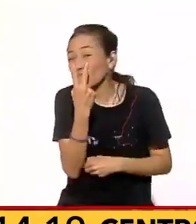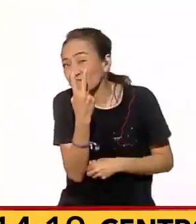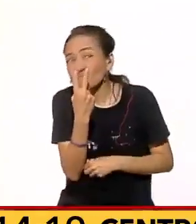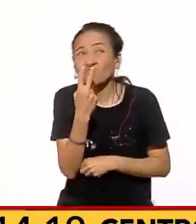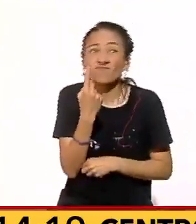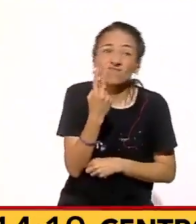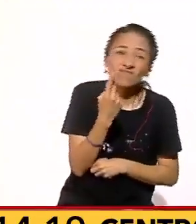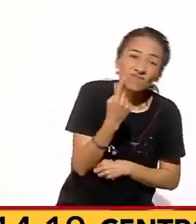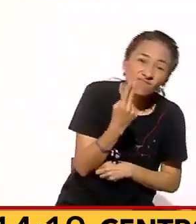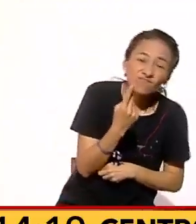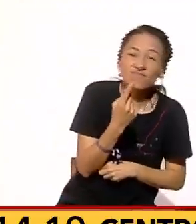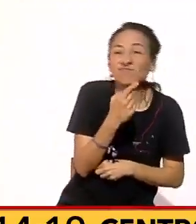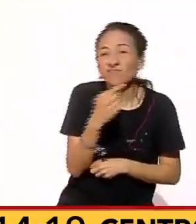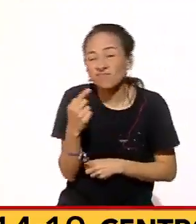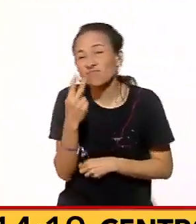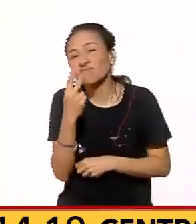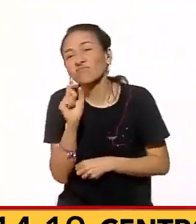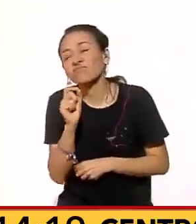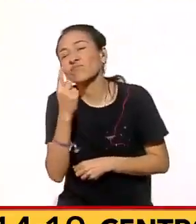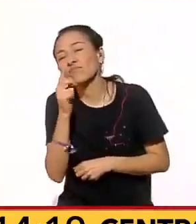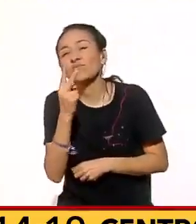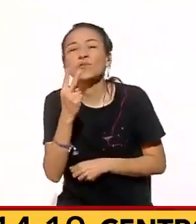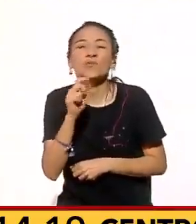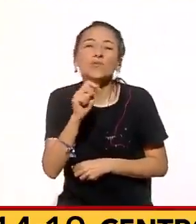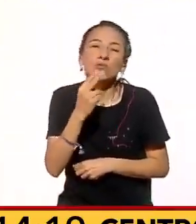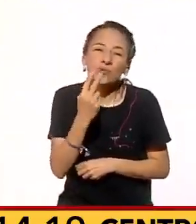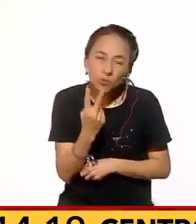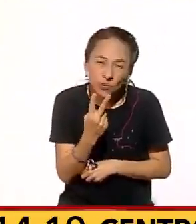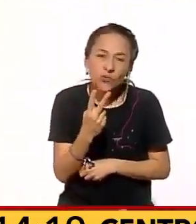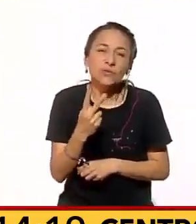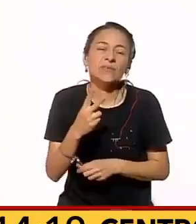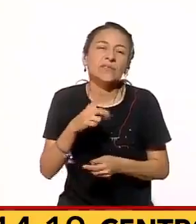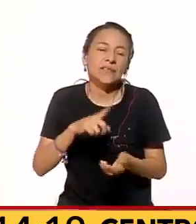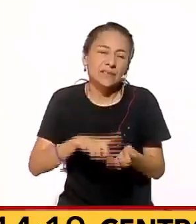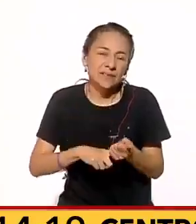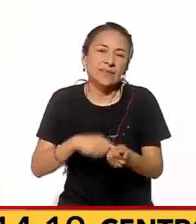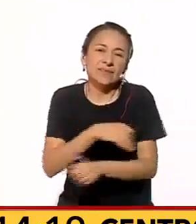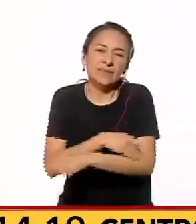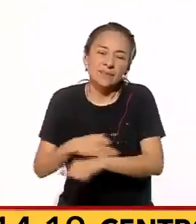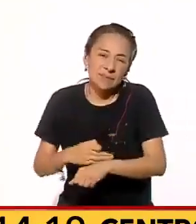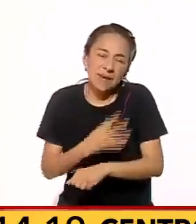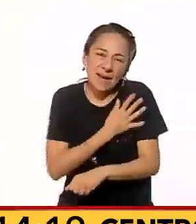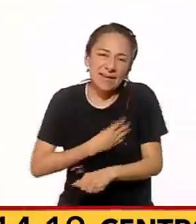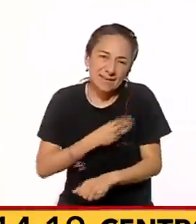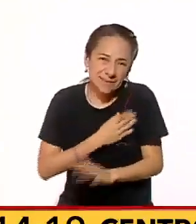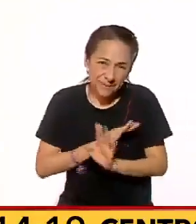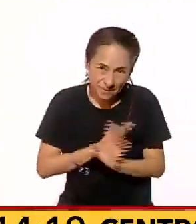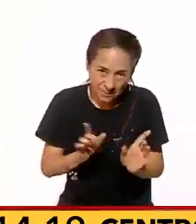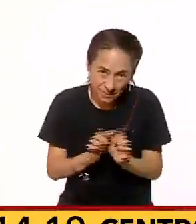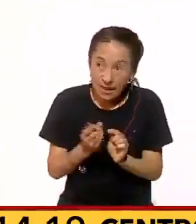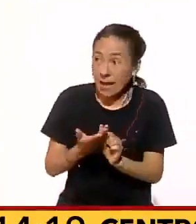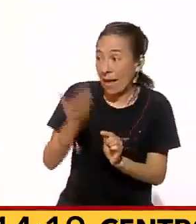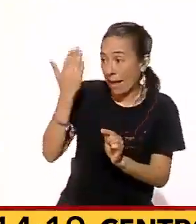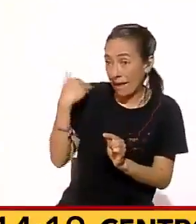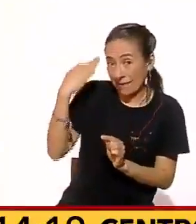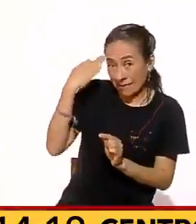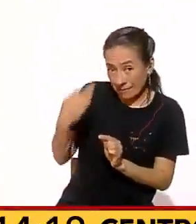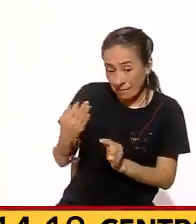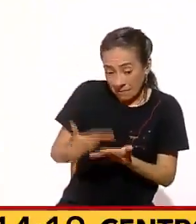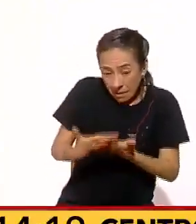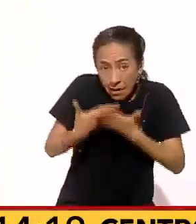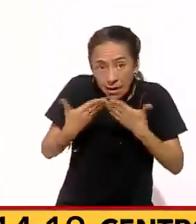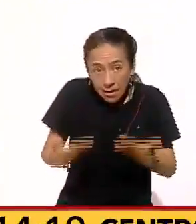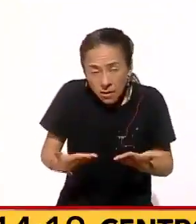2.1, 2.2 de hijos por familia. Entonces, las necesidades de aquella época y las actuales son